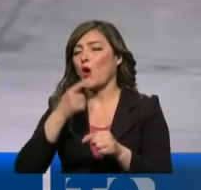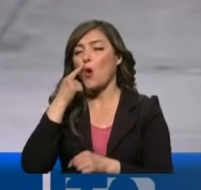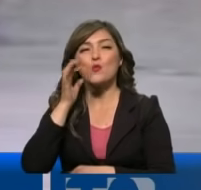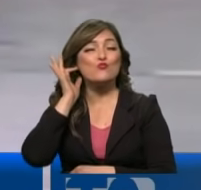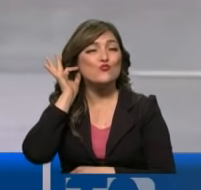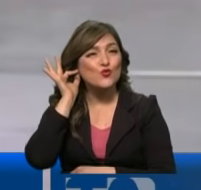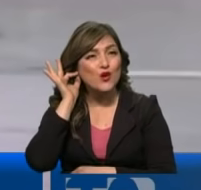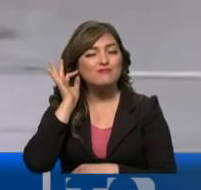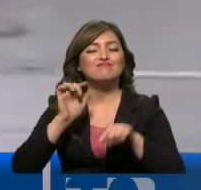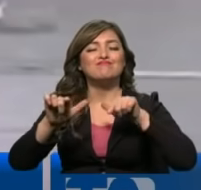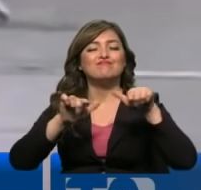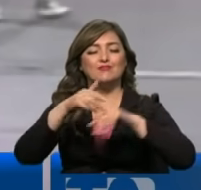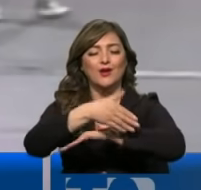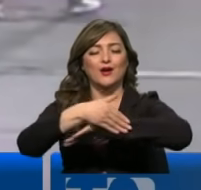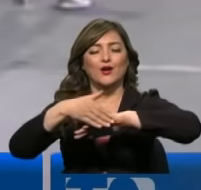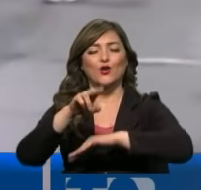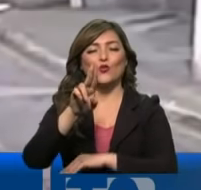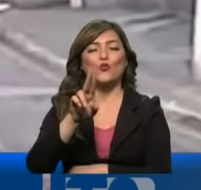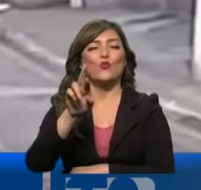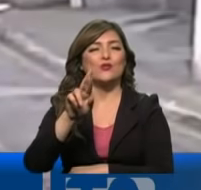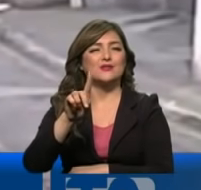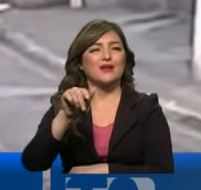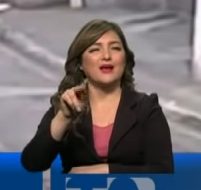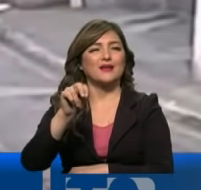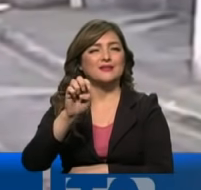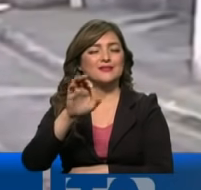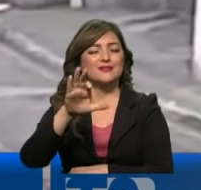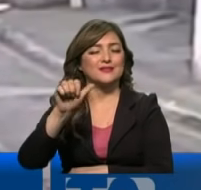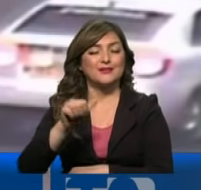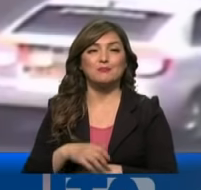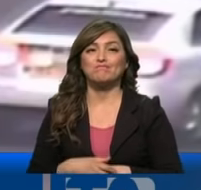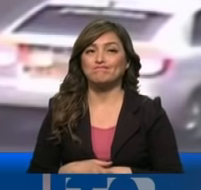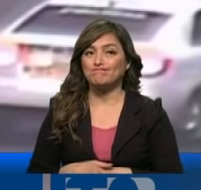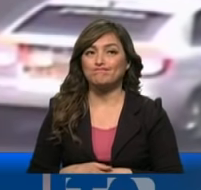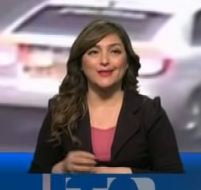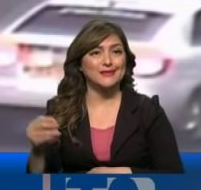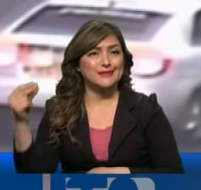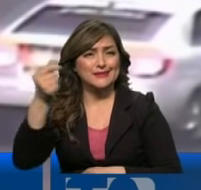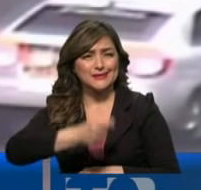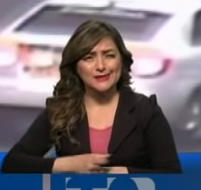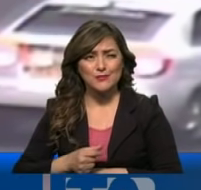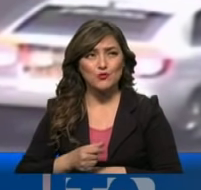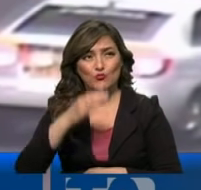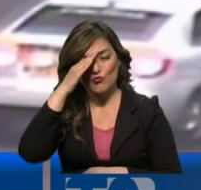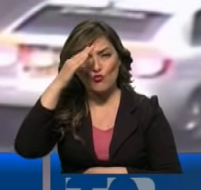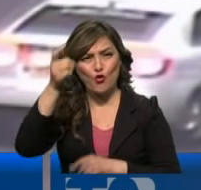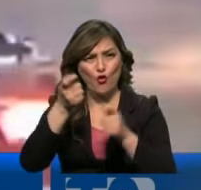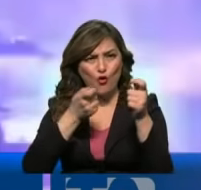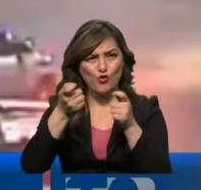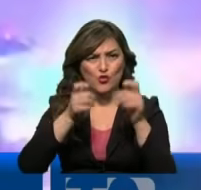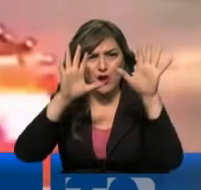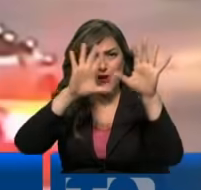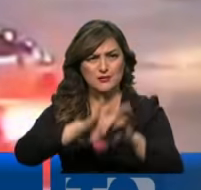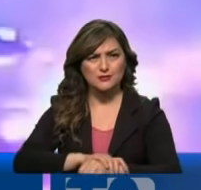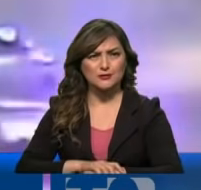hombres y mujeres en el sector de la calle Urdaneta. El accionar de la fuerza pública fue inmediata y los uniformados pudieron